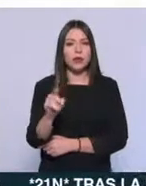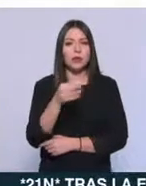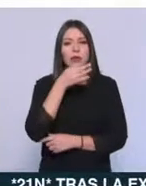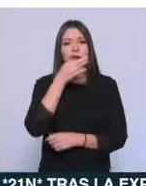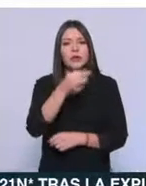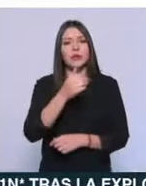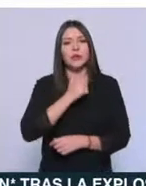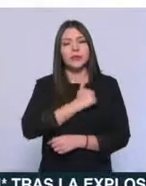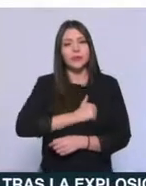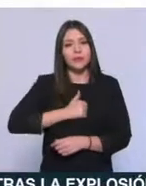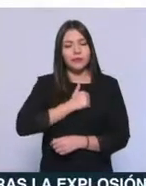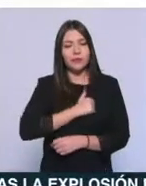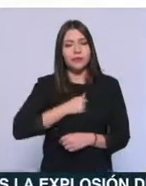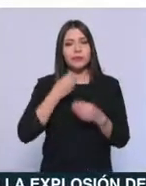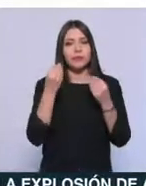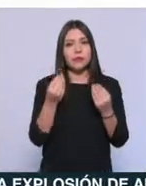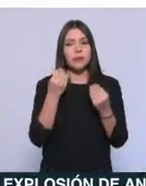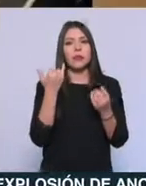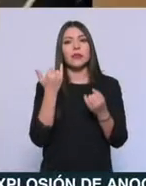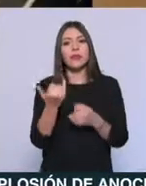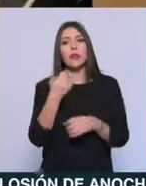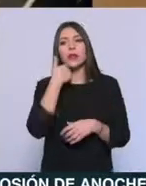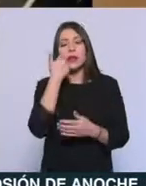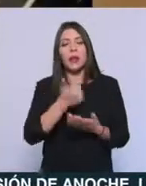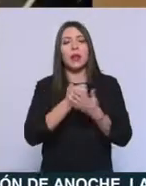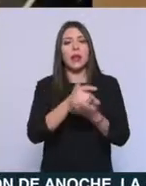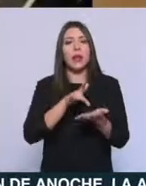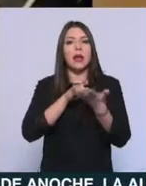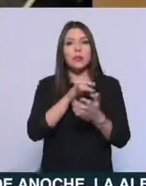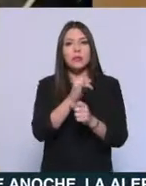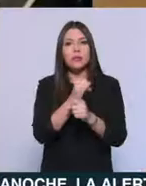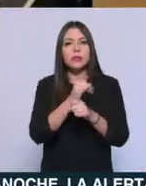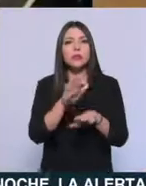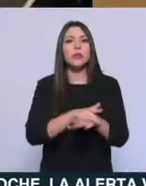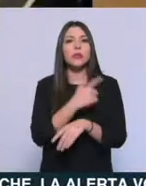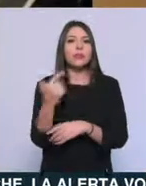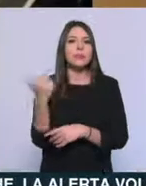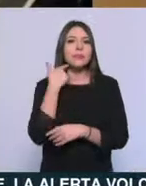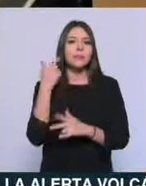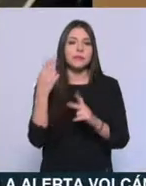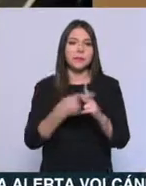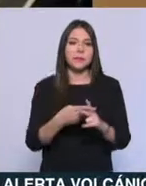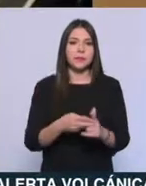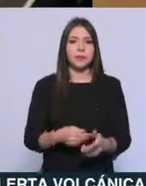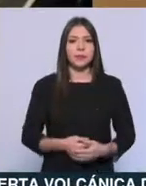disposición para colaborar con la investigación del homicidio. Jesús Arias, 21 Noticias.